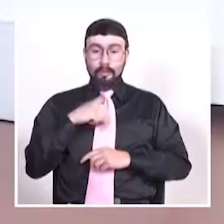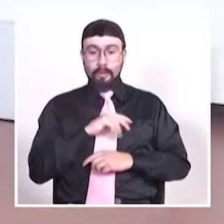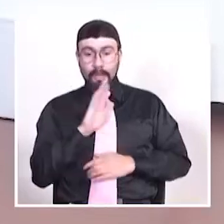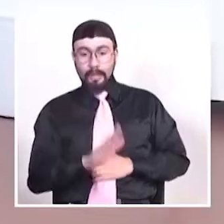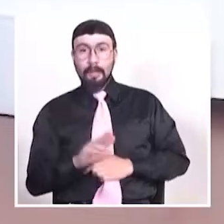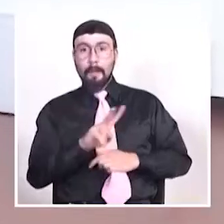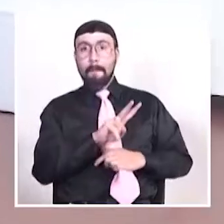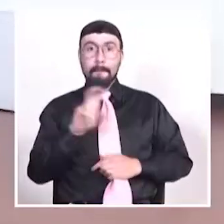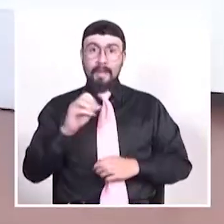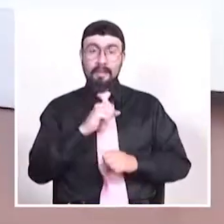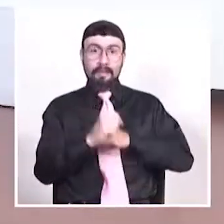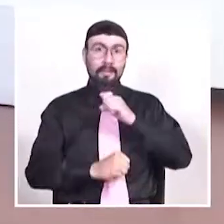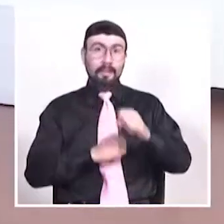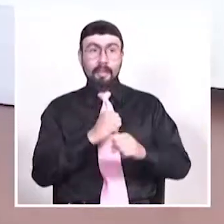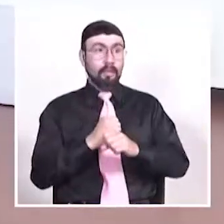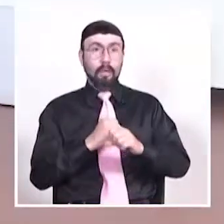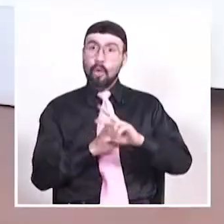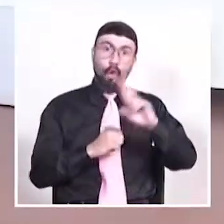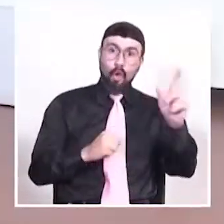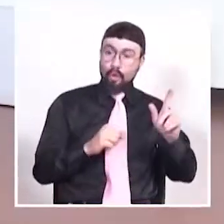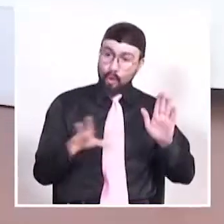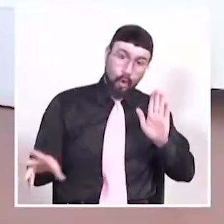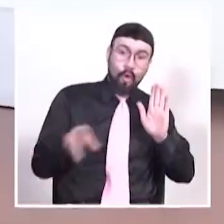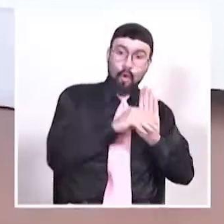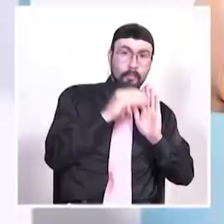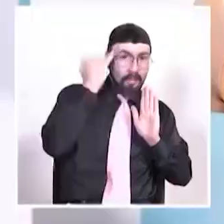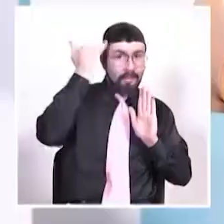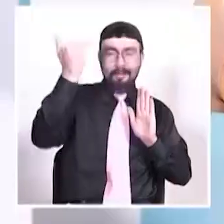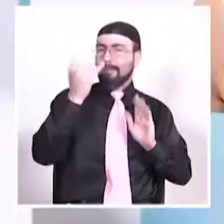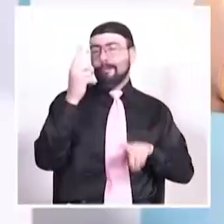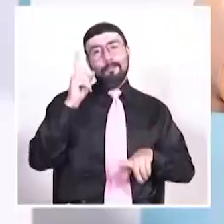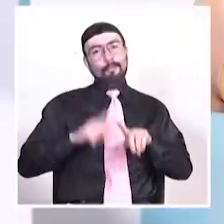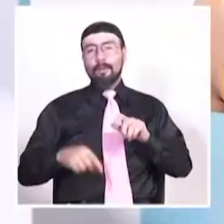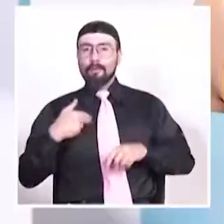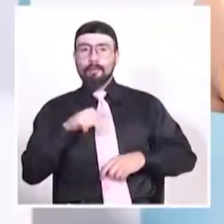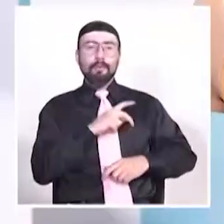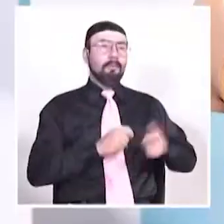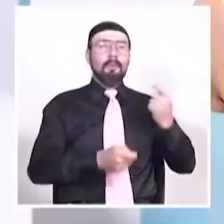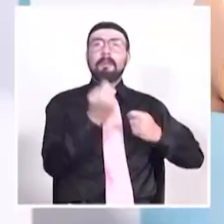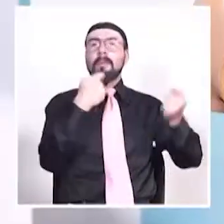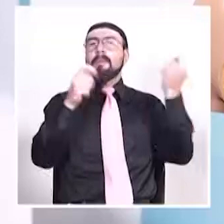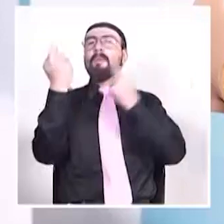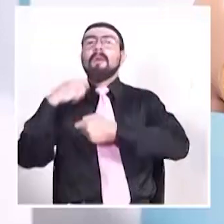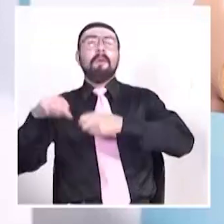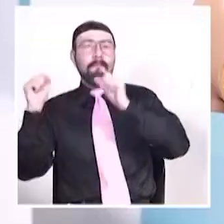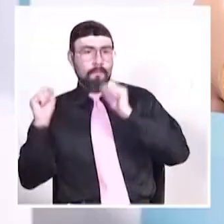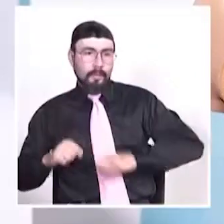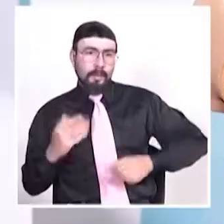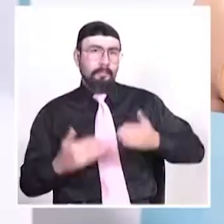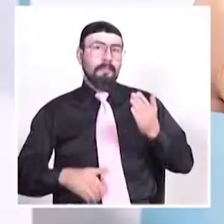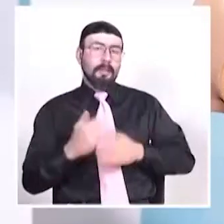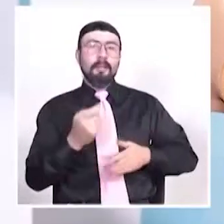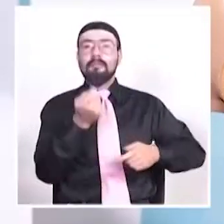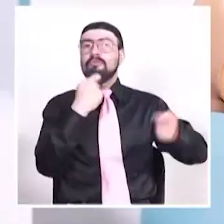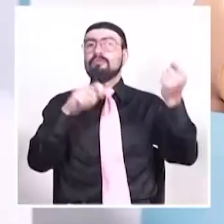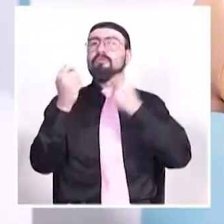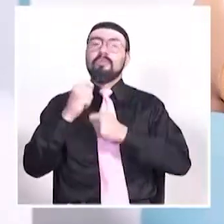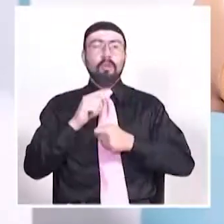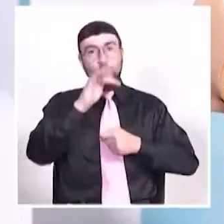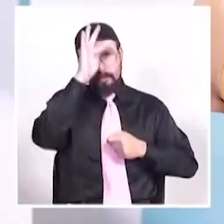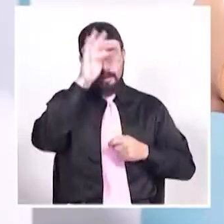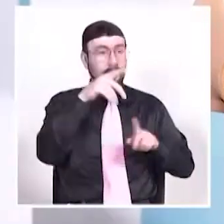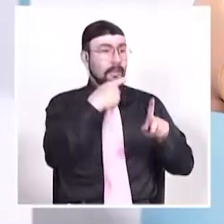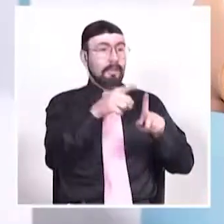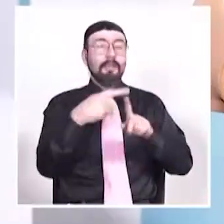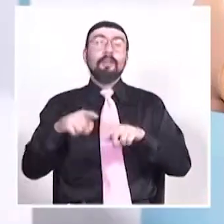20 años para que nadie nos copie la idea y para nosotros producirlo y empezar ya a distribuirlo en los diferentes hospitales.